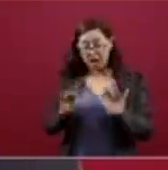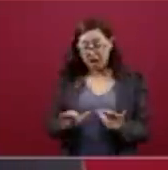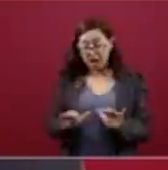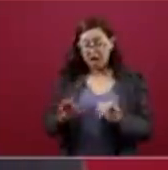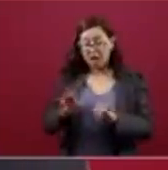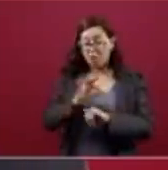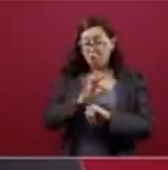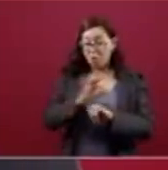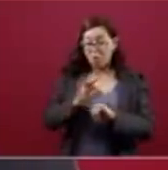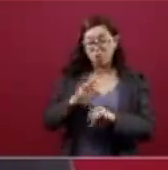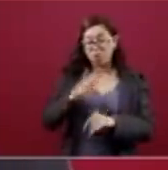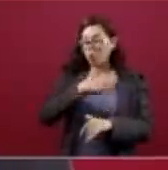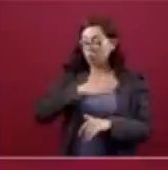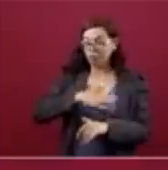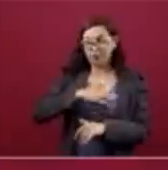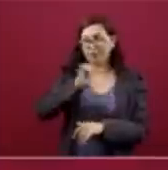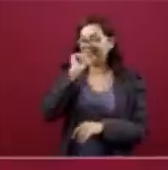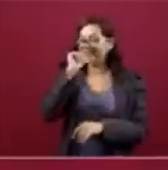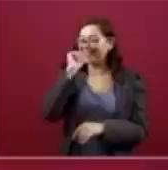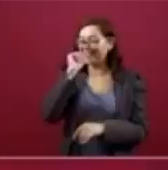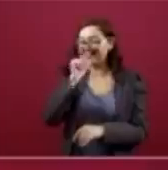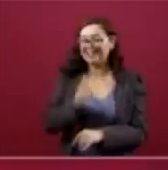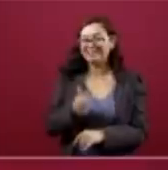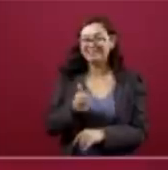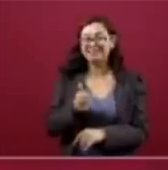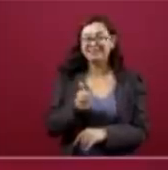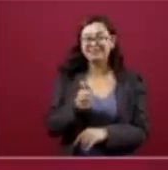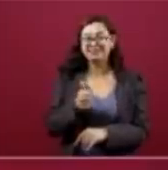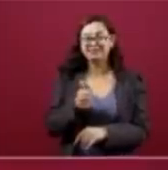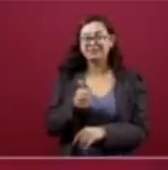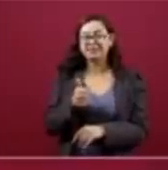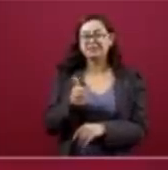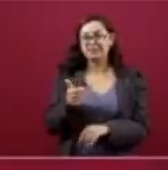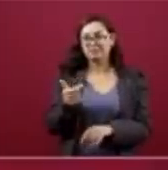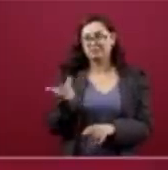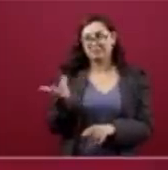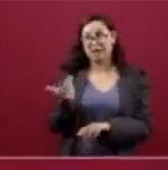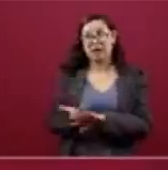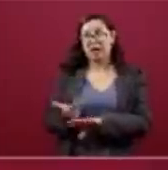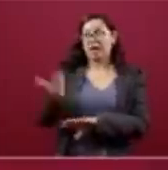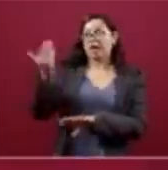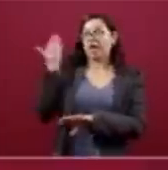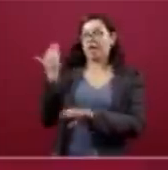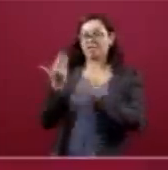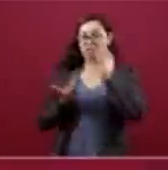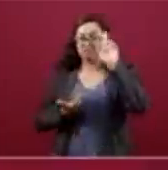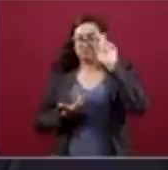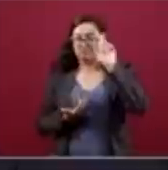dice que era una injusticia y que se había ido a la revolución a luchar